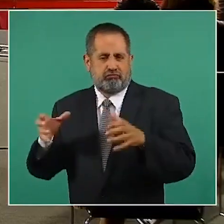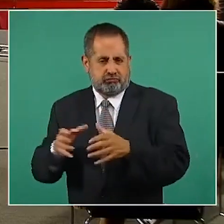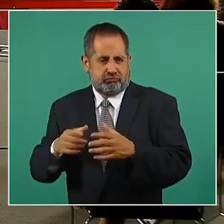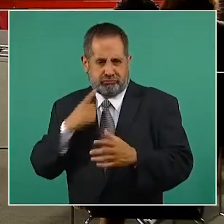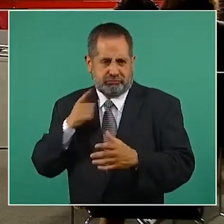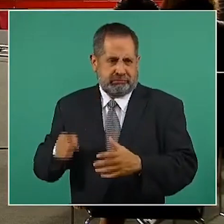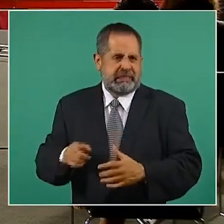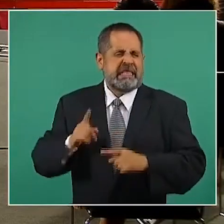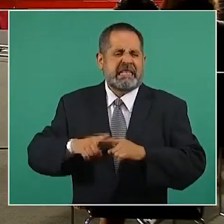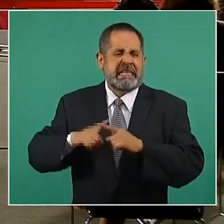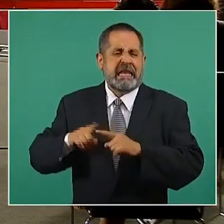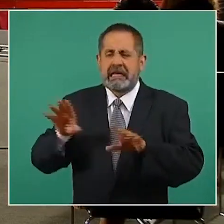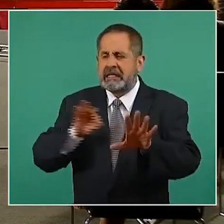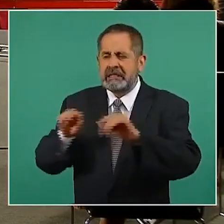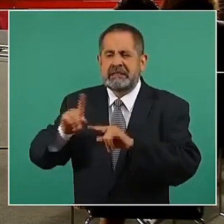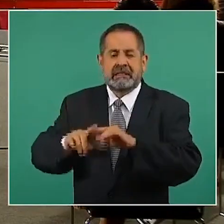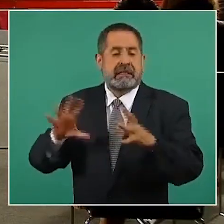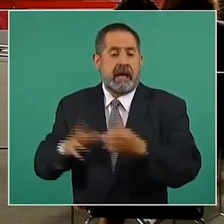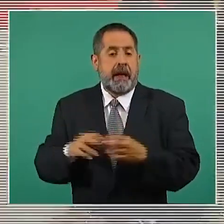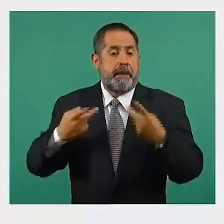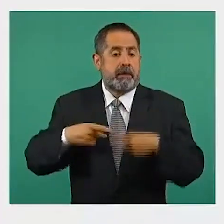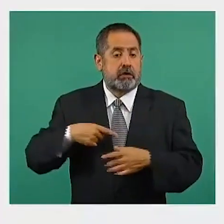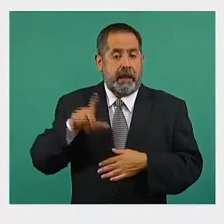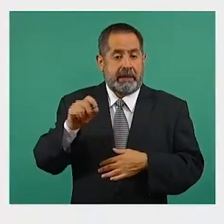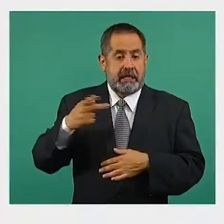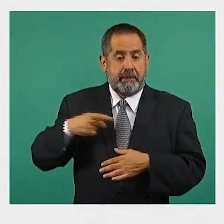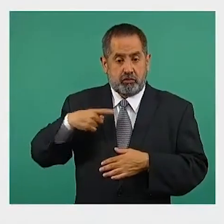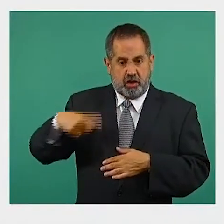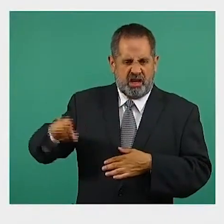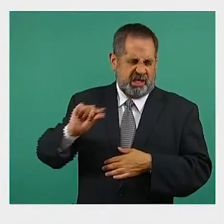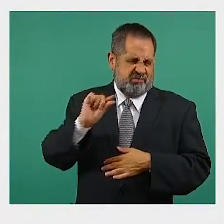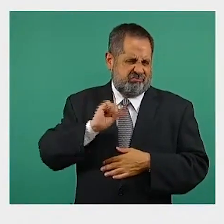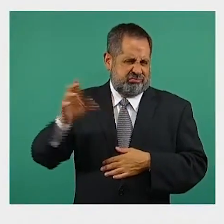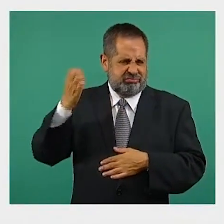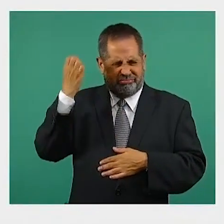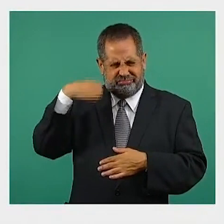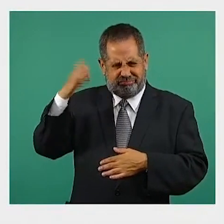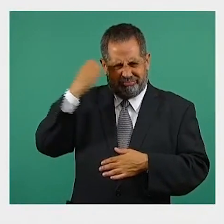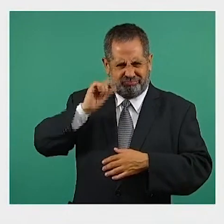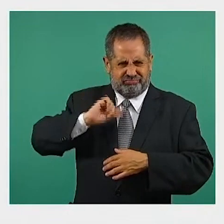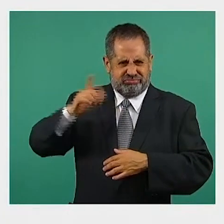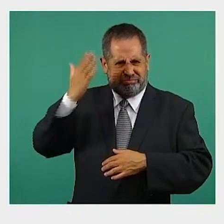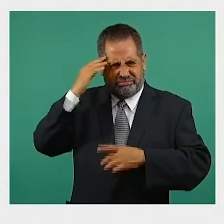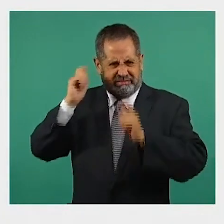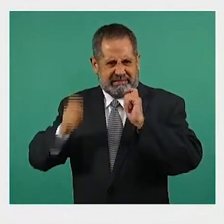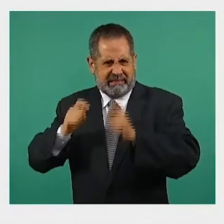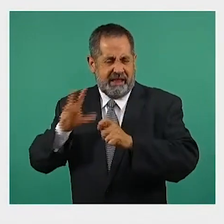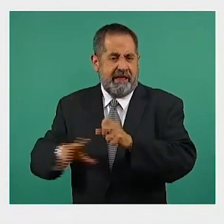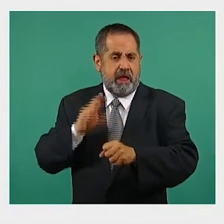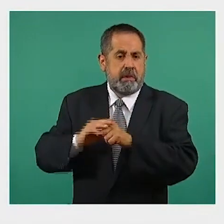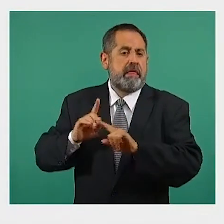siguiente, constó de estas 20 personas altamente capacitadas con